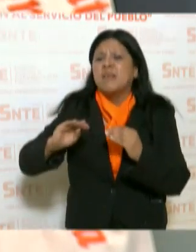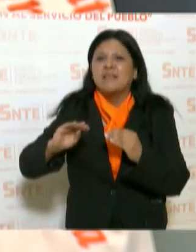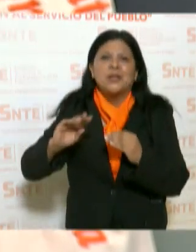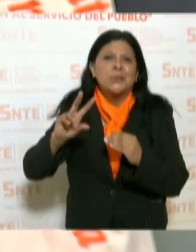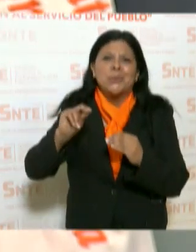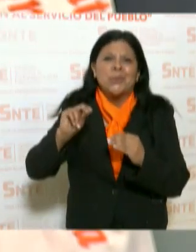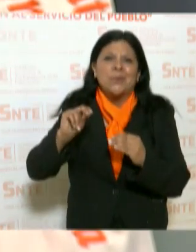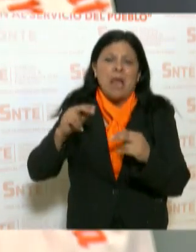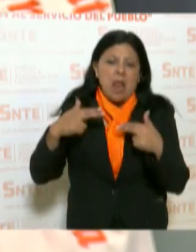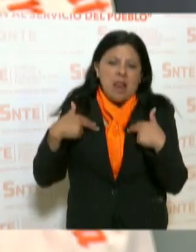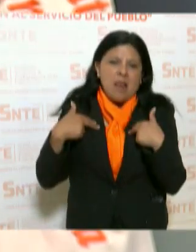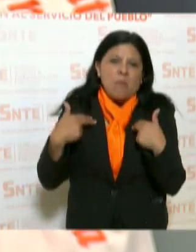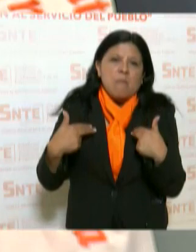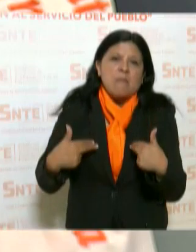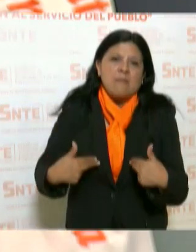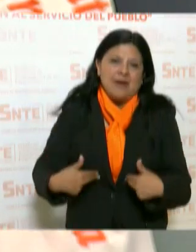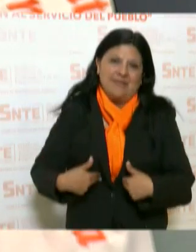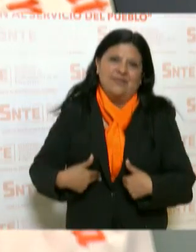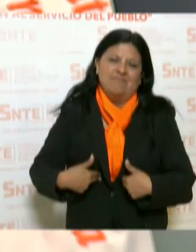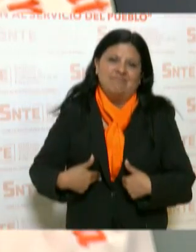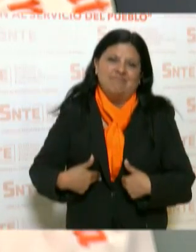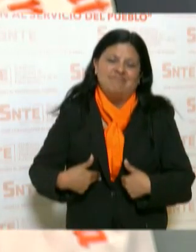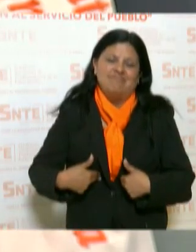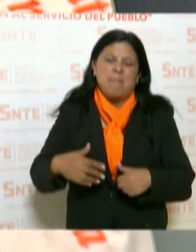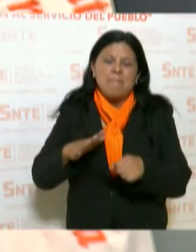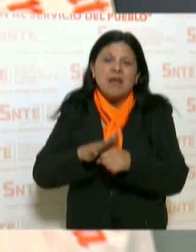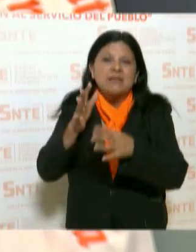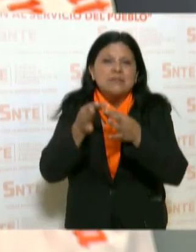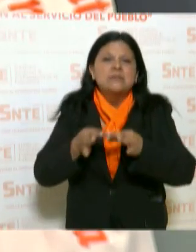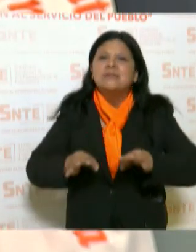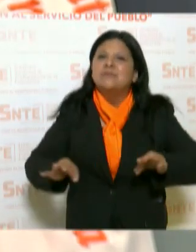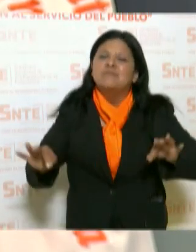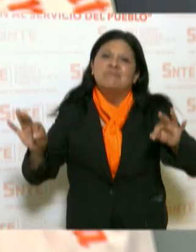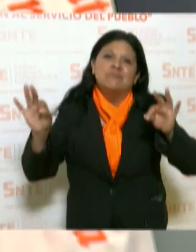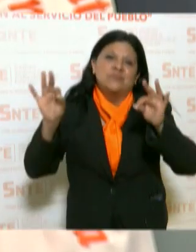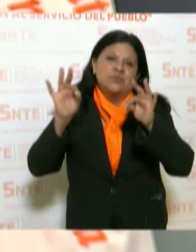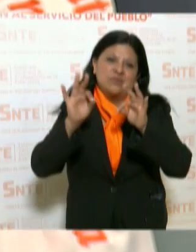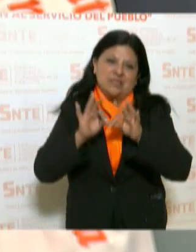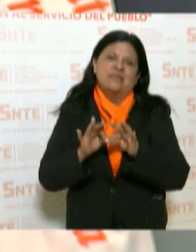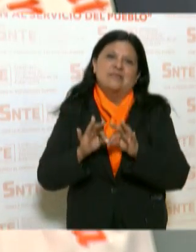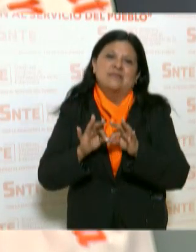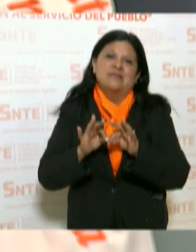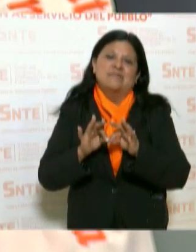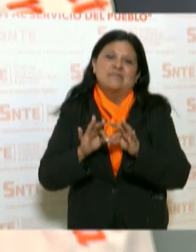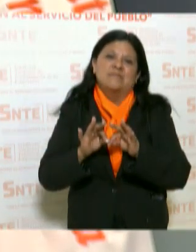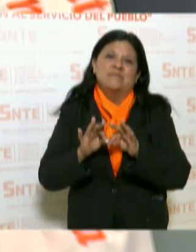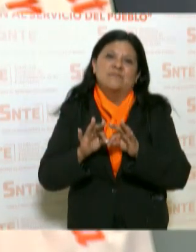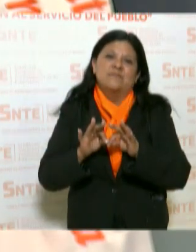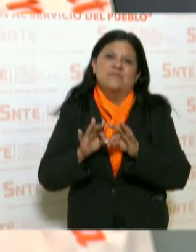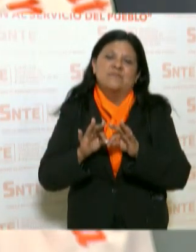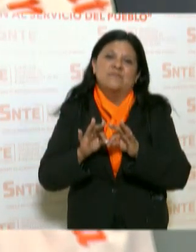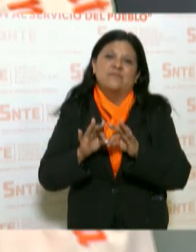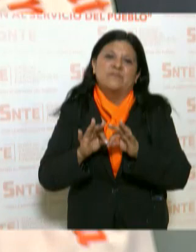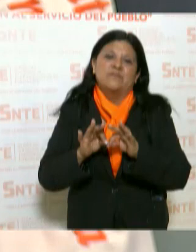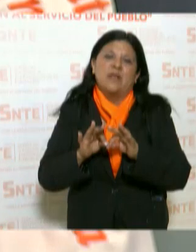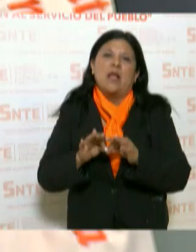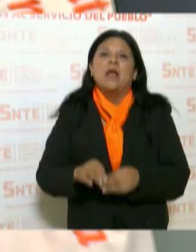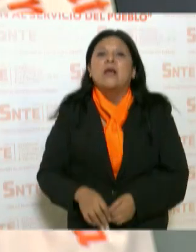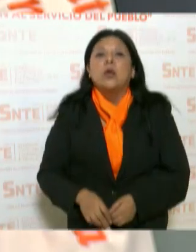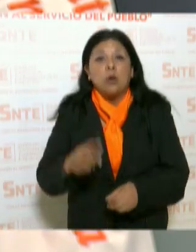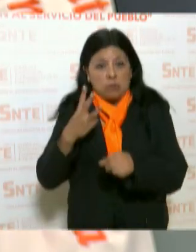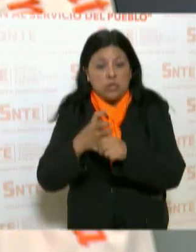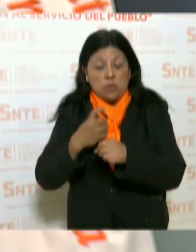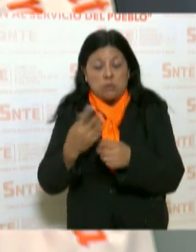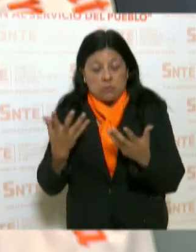base para los contenidos educativos. Lo tercero que estamos